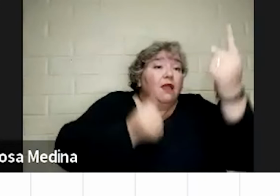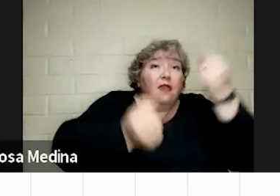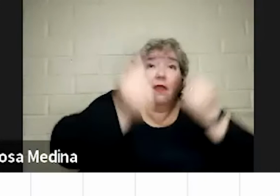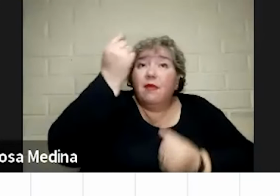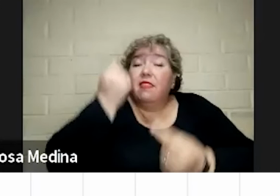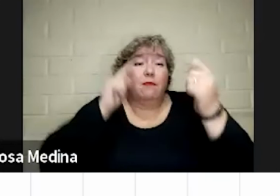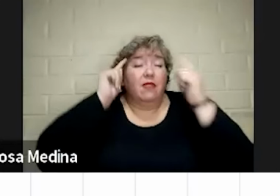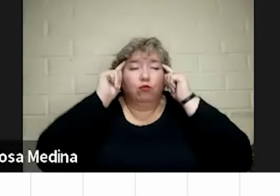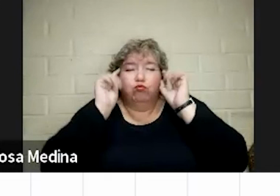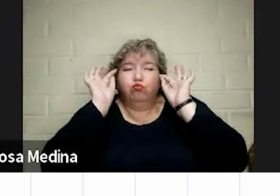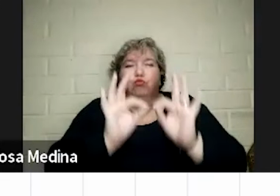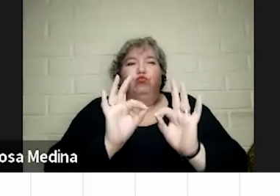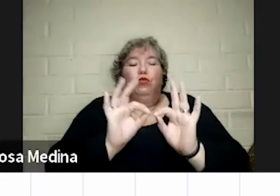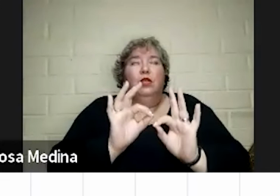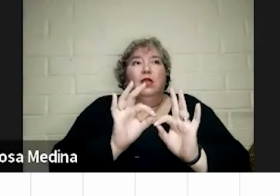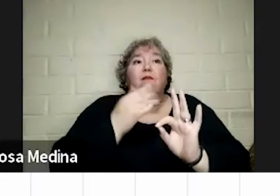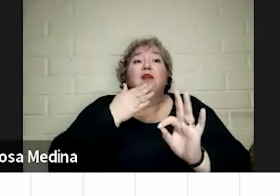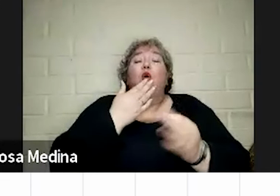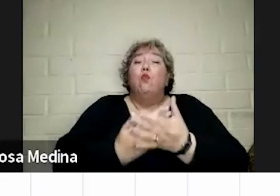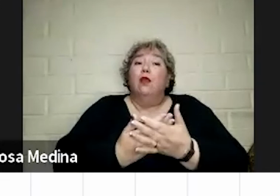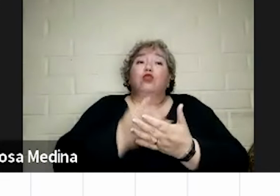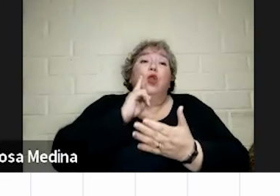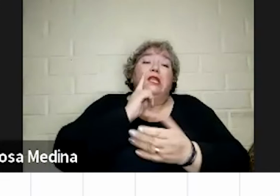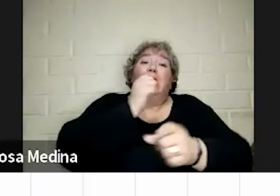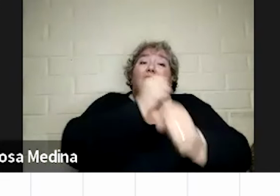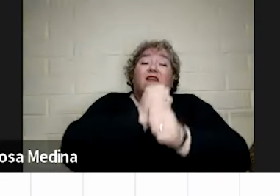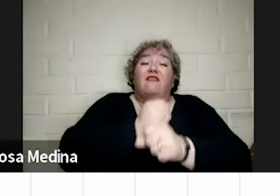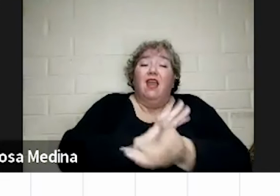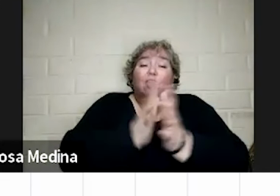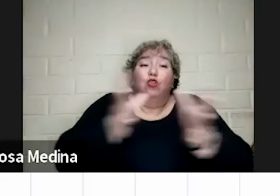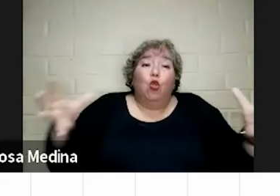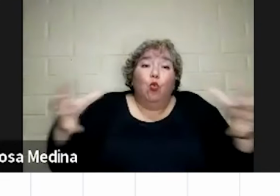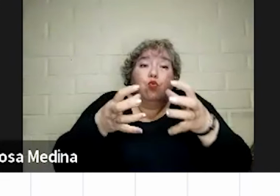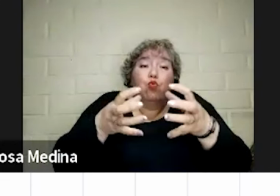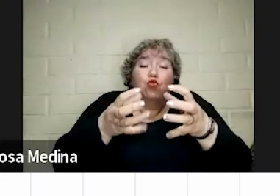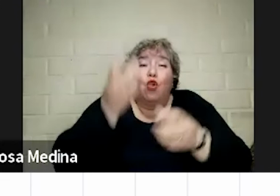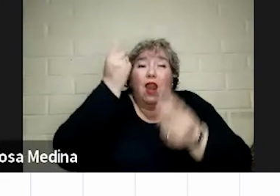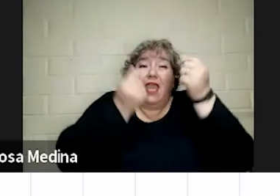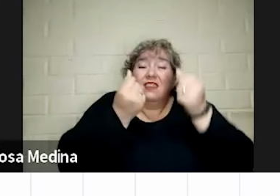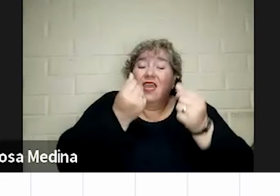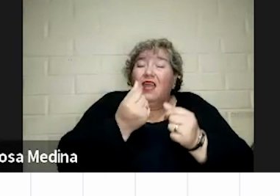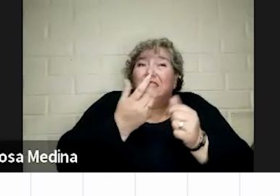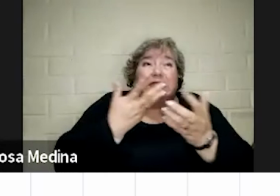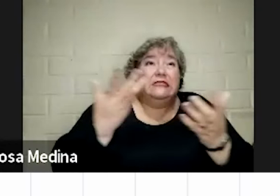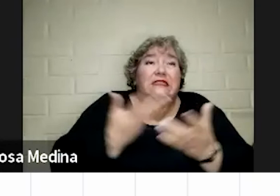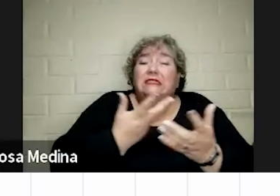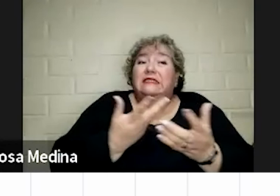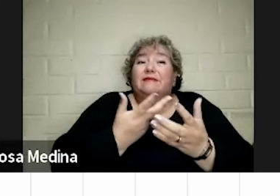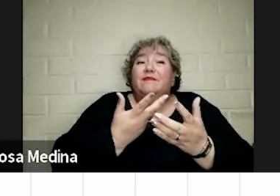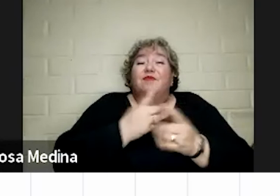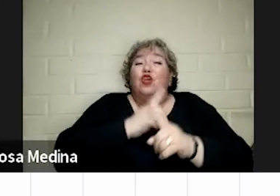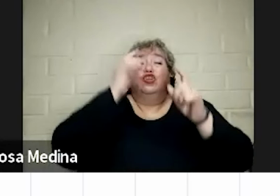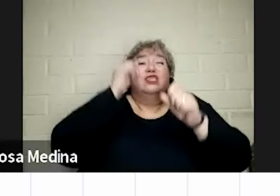hacer, y luego cuando tienen que trabajar todos juntos, las ideas fijas no siempre están